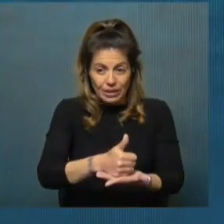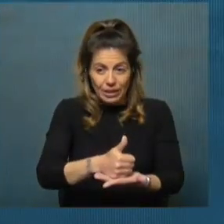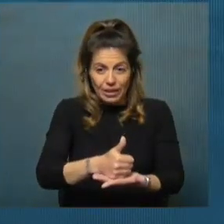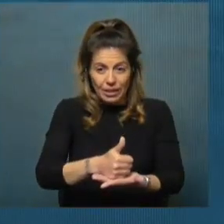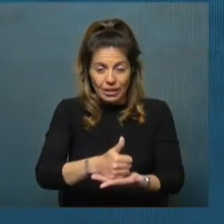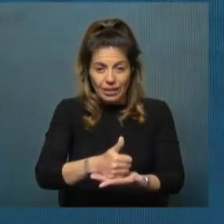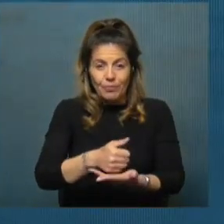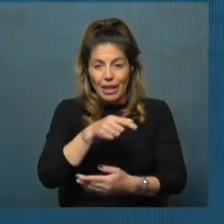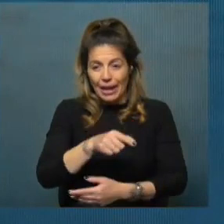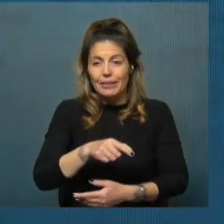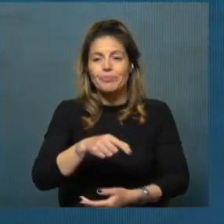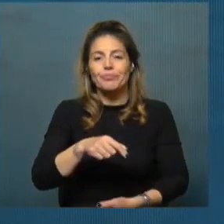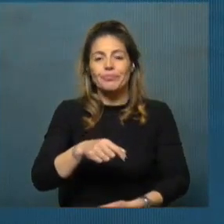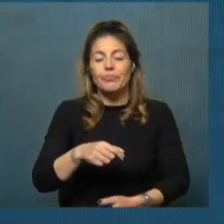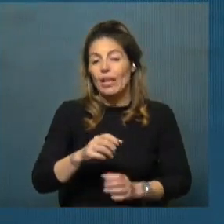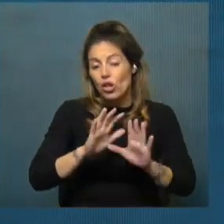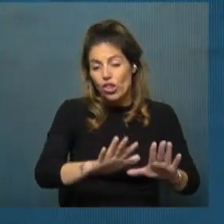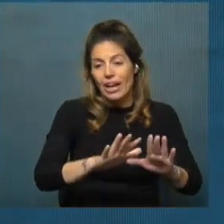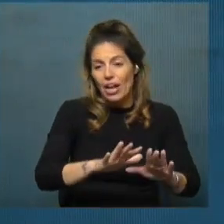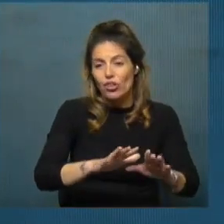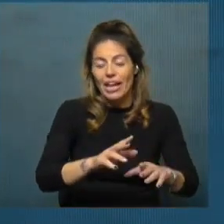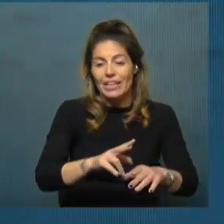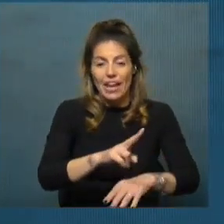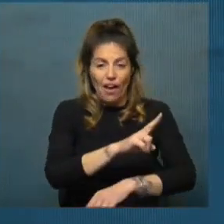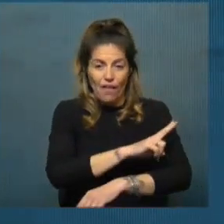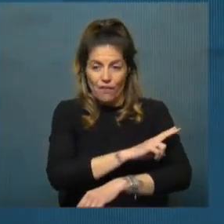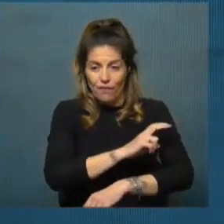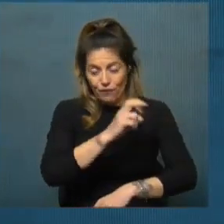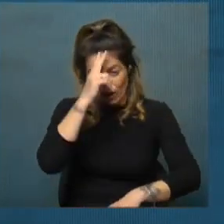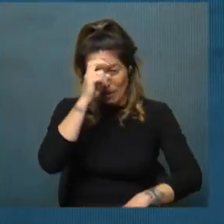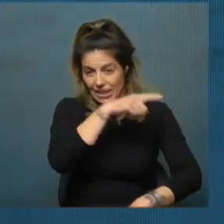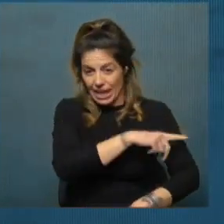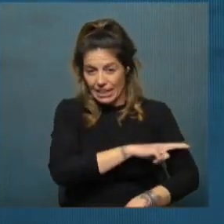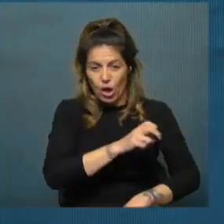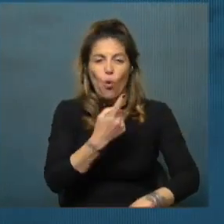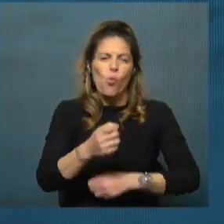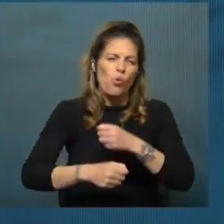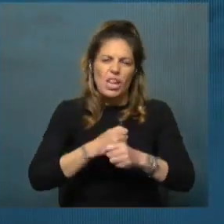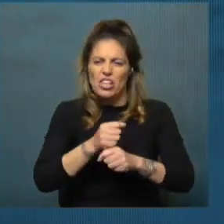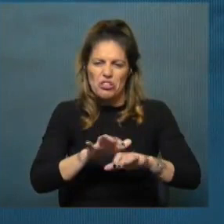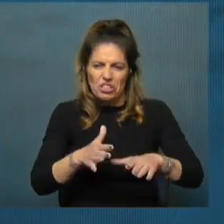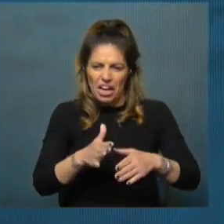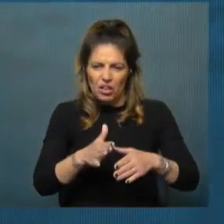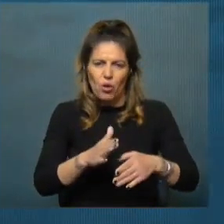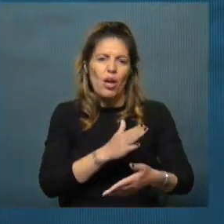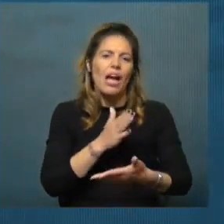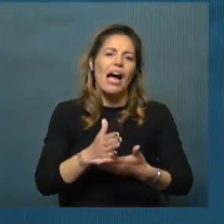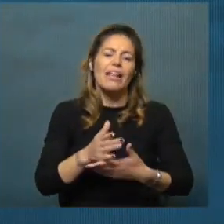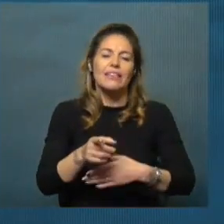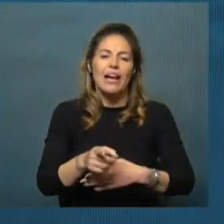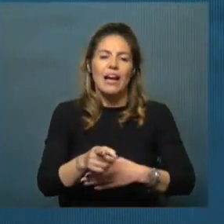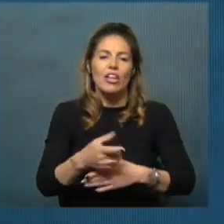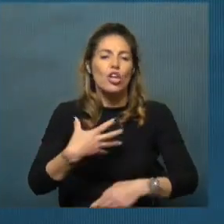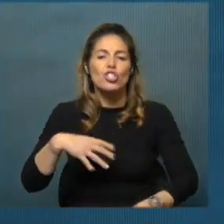de blandengues ahí nos destinaron la enfermería y ahí estuvimos un año un año y algo hasta que después nos